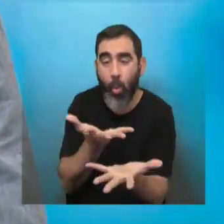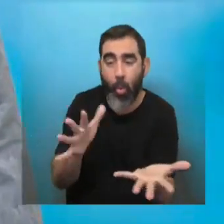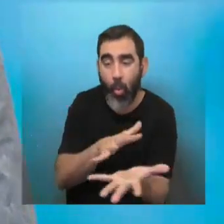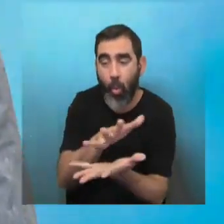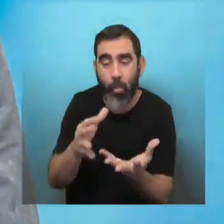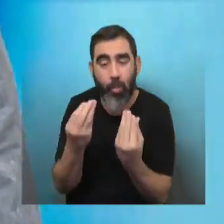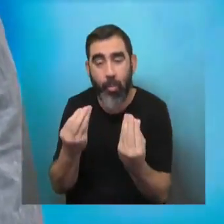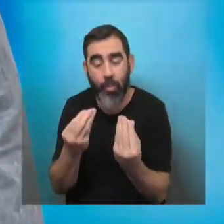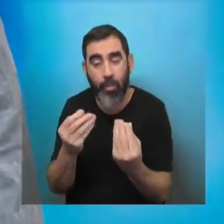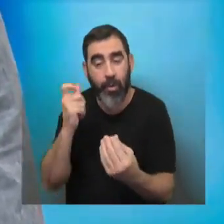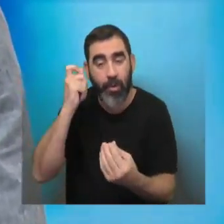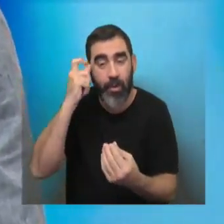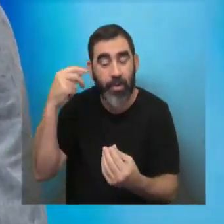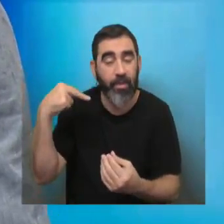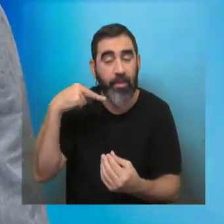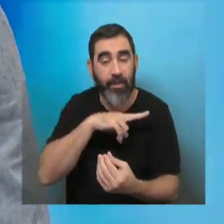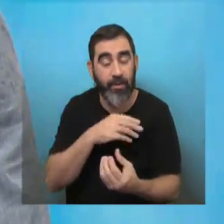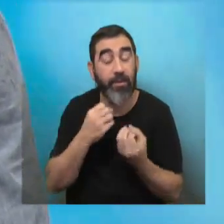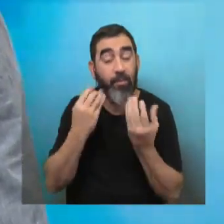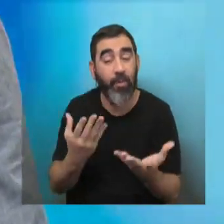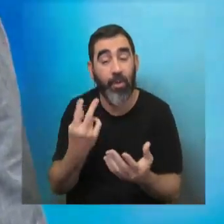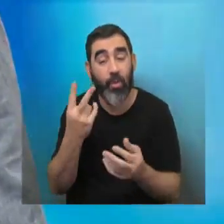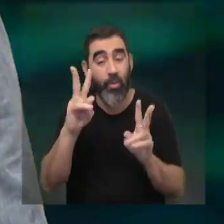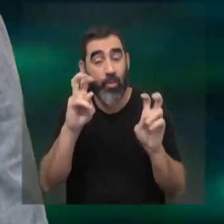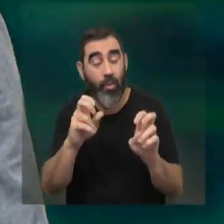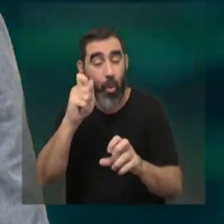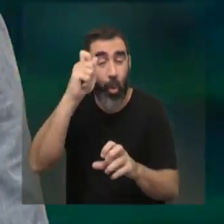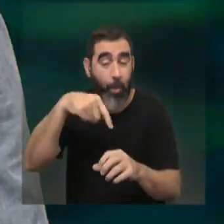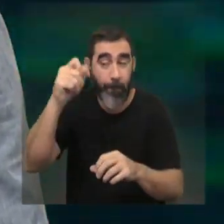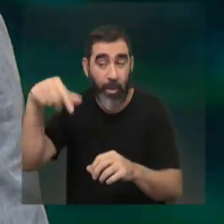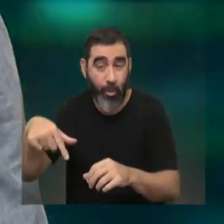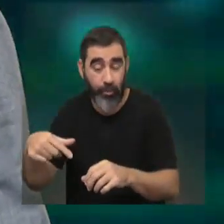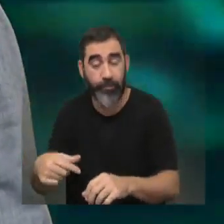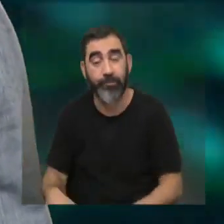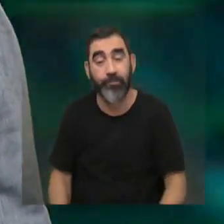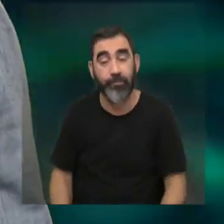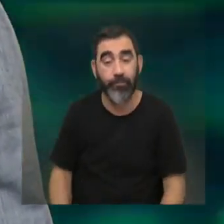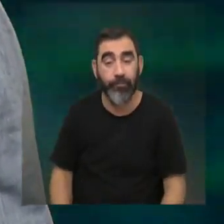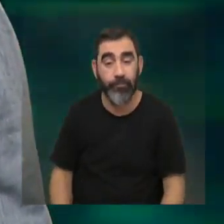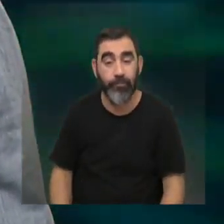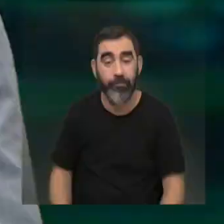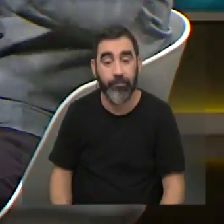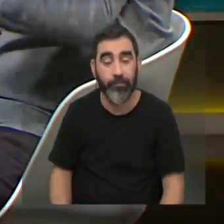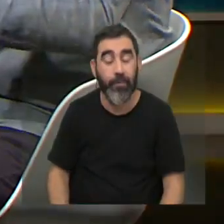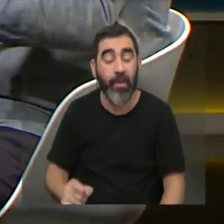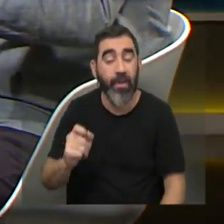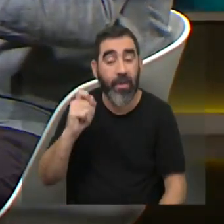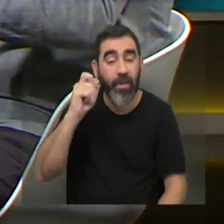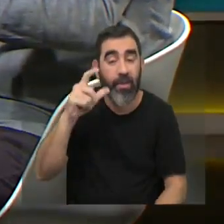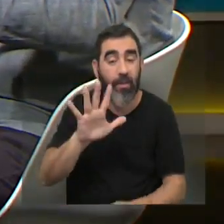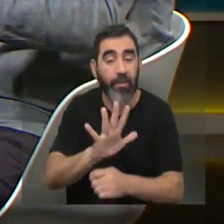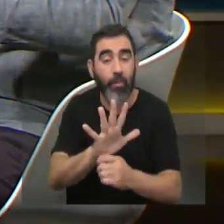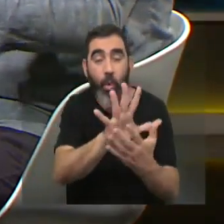mapa, básicamente, porque hay dos puntos de vista, o esencialmente algún tipo de inteligencia que imita a la